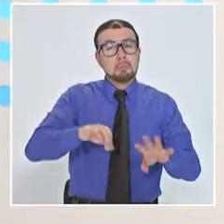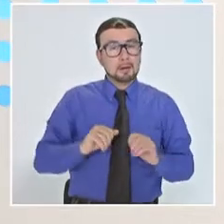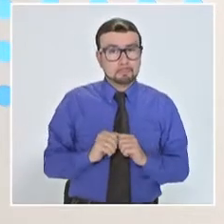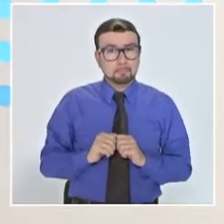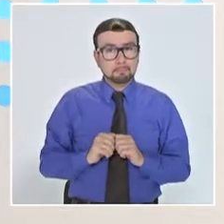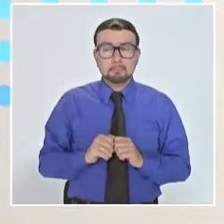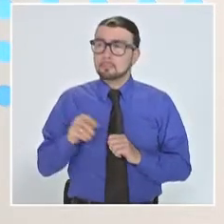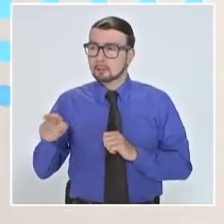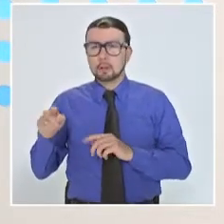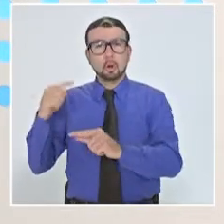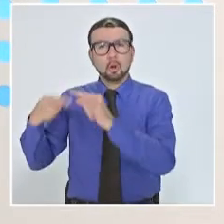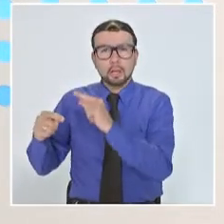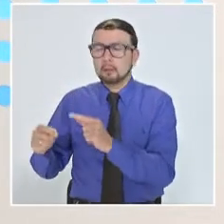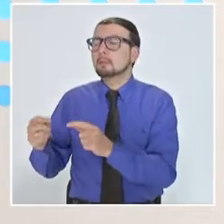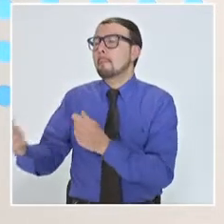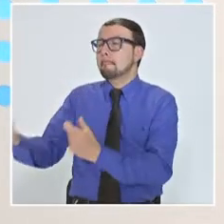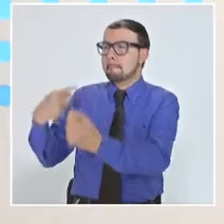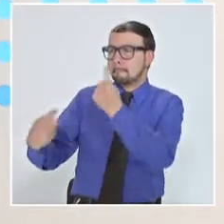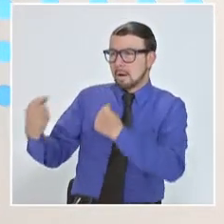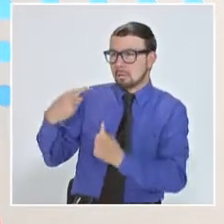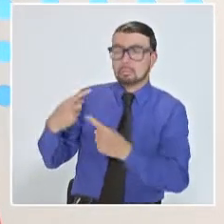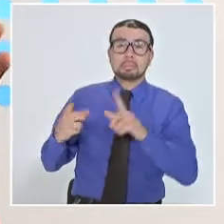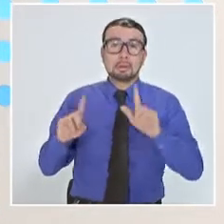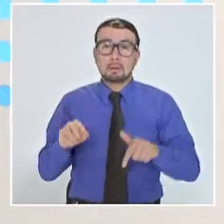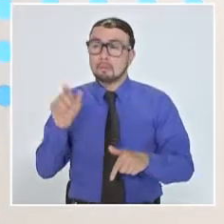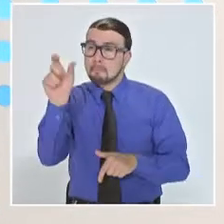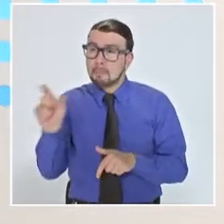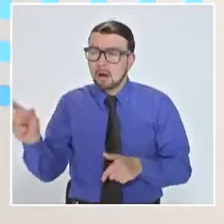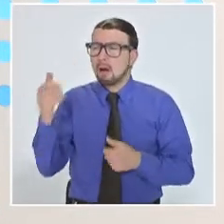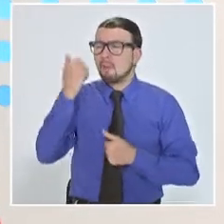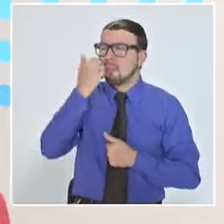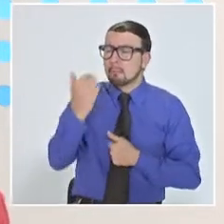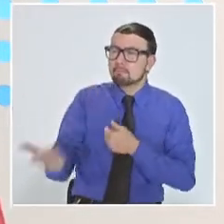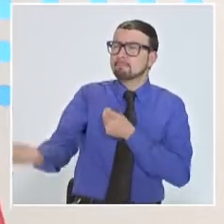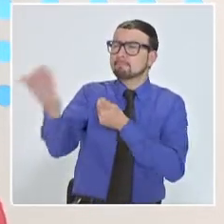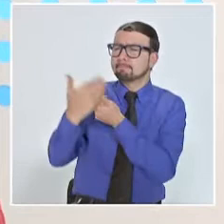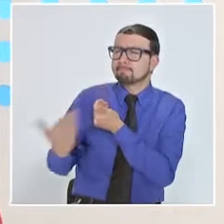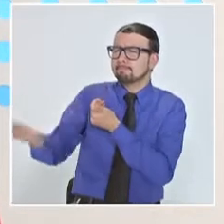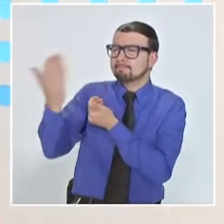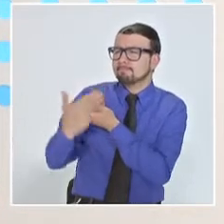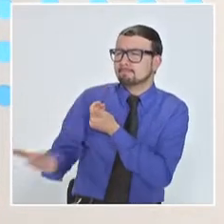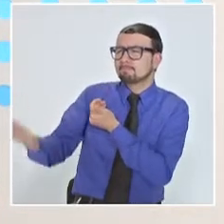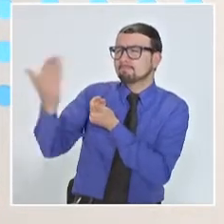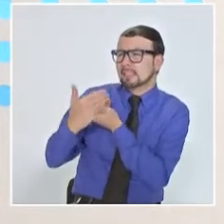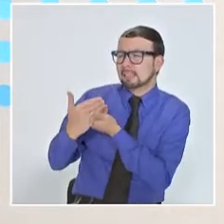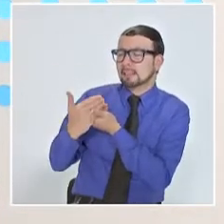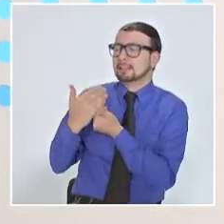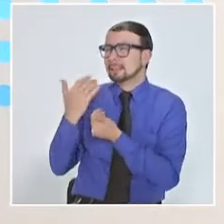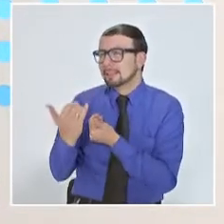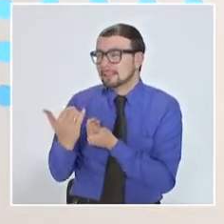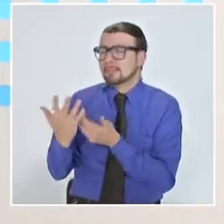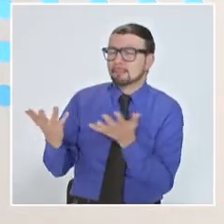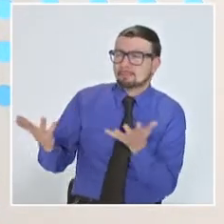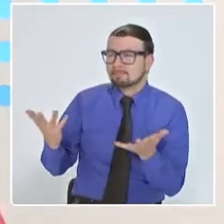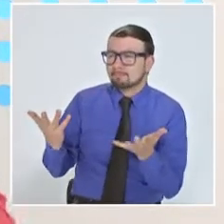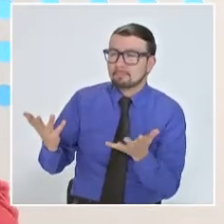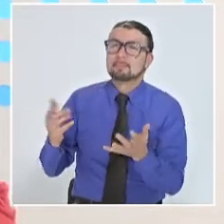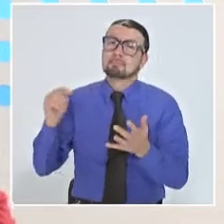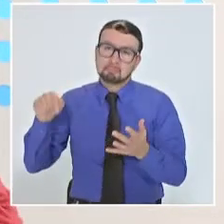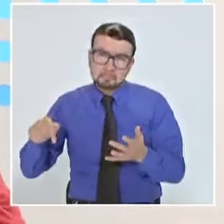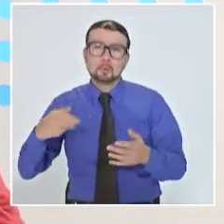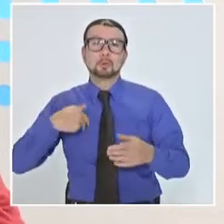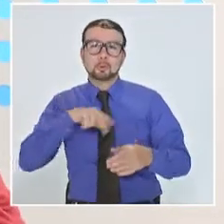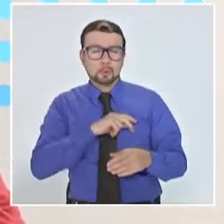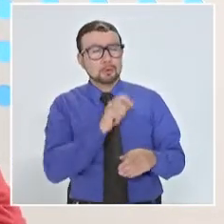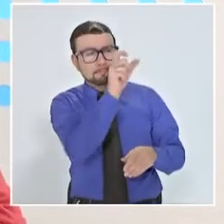práctica médica, nosotros, viendo tantas enfermedades que están en determinada frecuencia, invitamos a